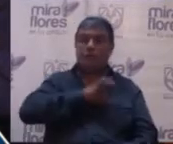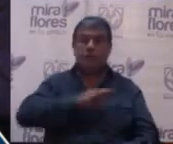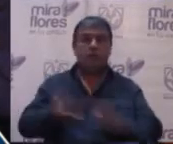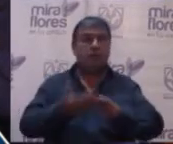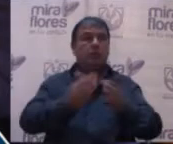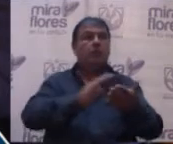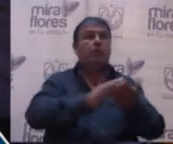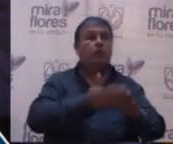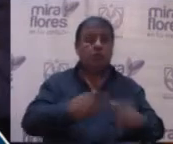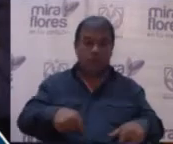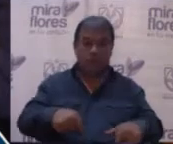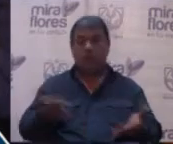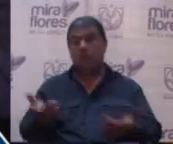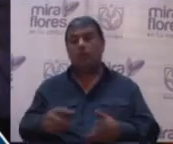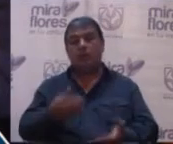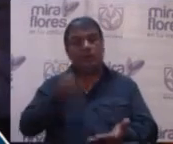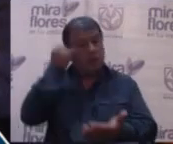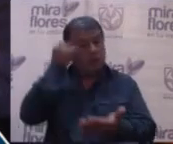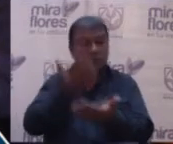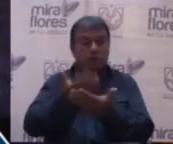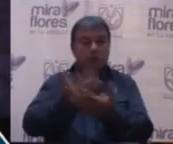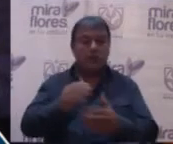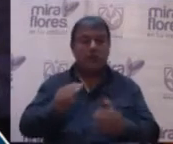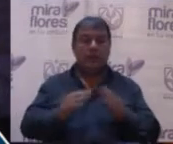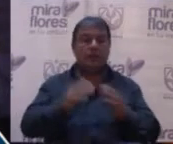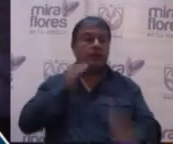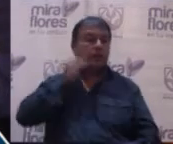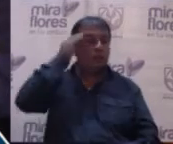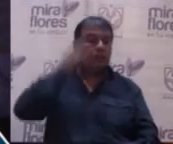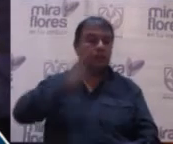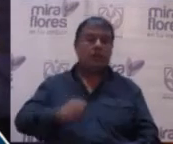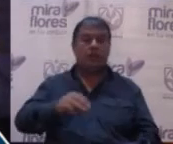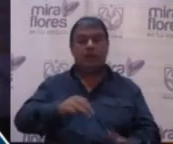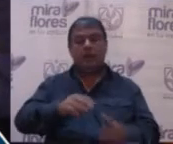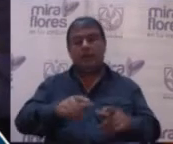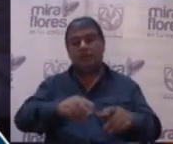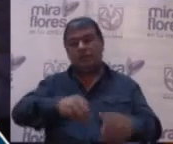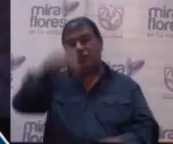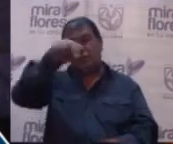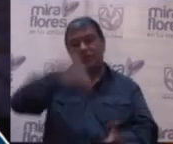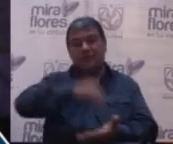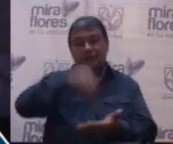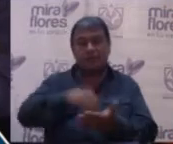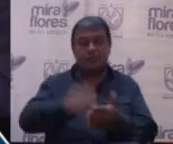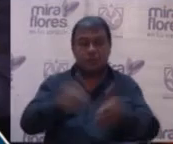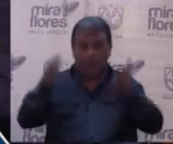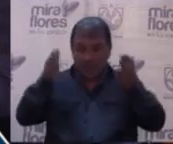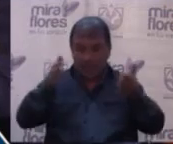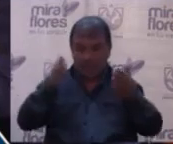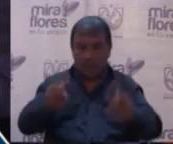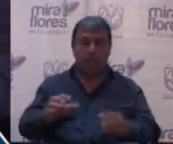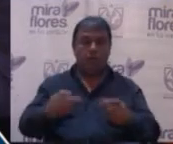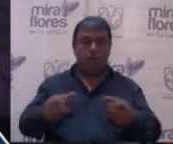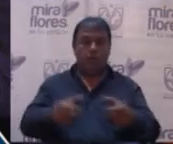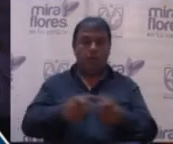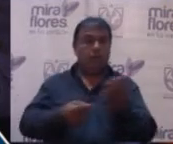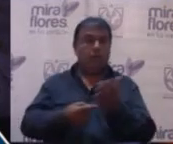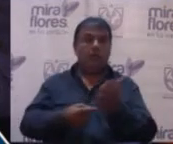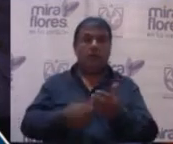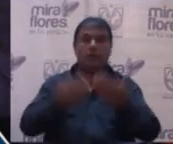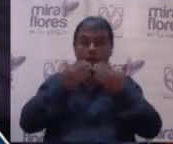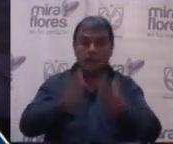comunidad, ya que esta propuesta de la Casa Adulto Mayor para la zona norte-centro no ha sido atendida debidamente en el comité técnico.